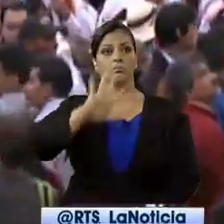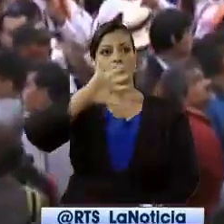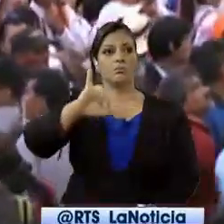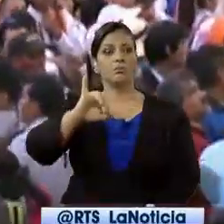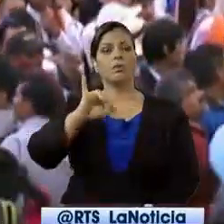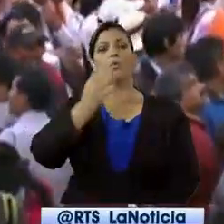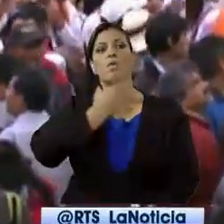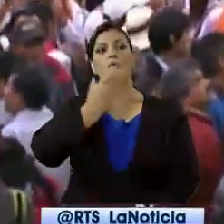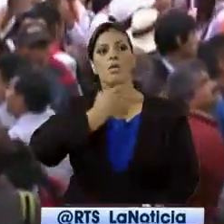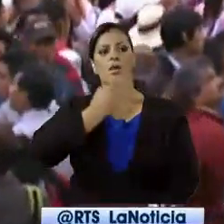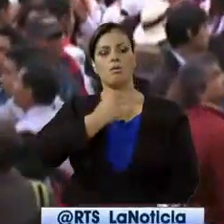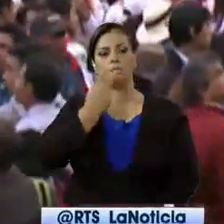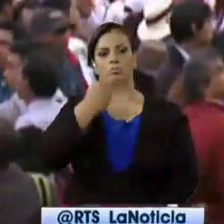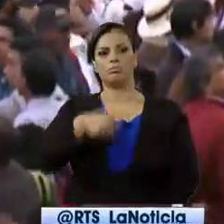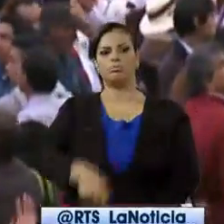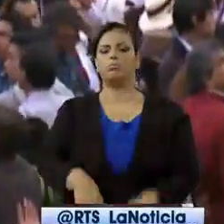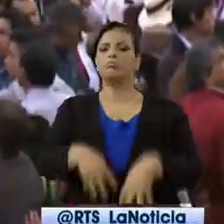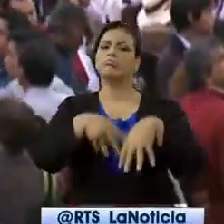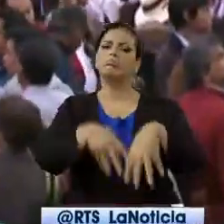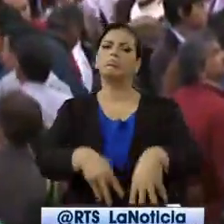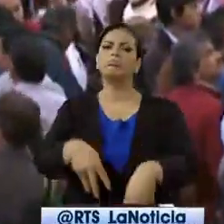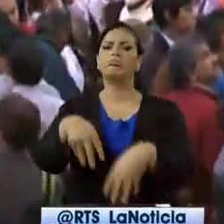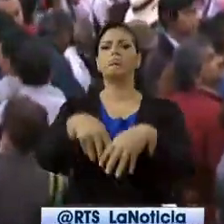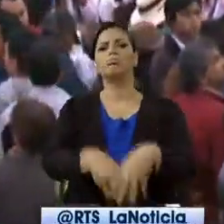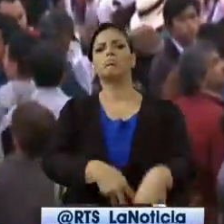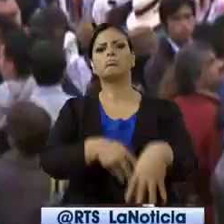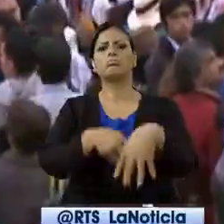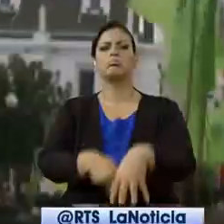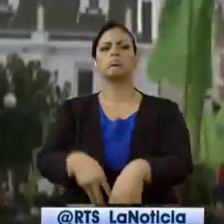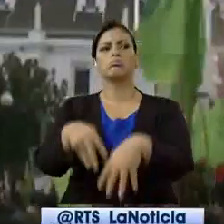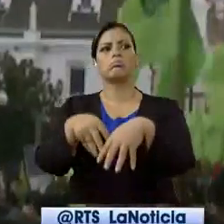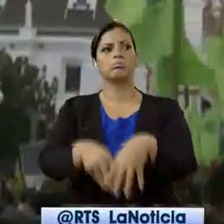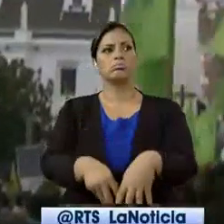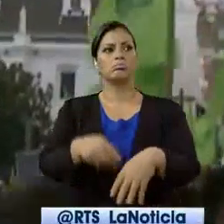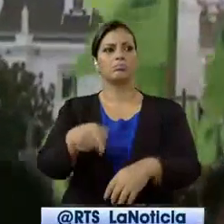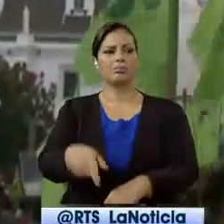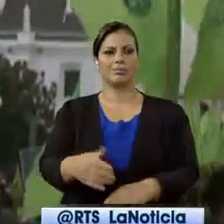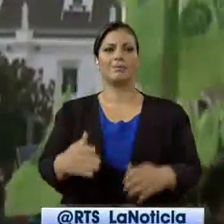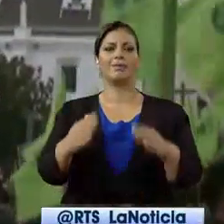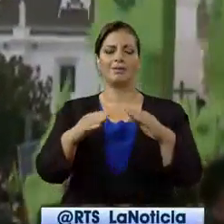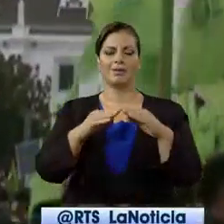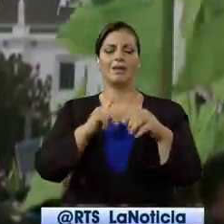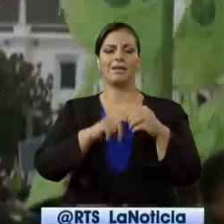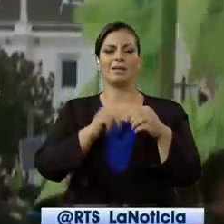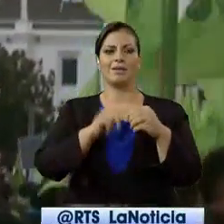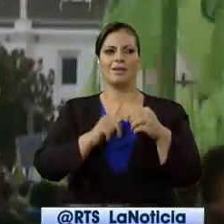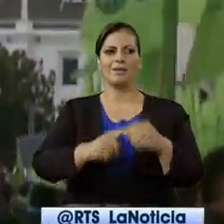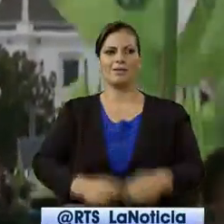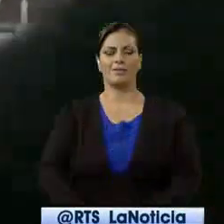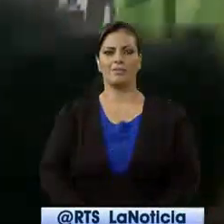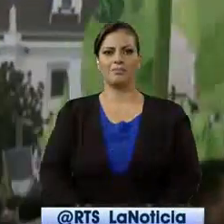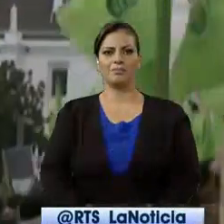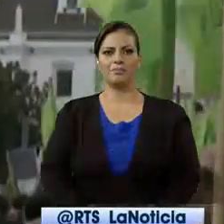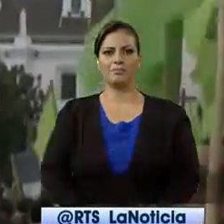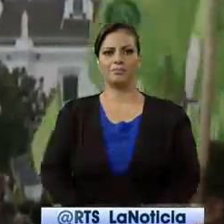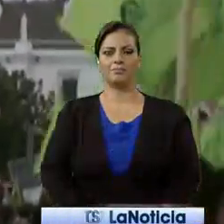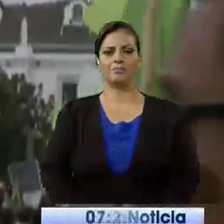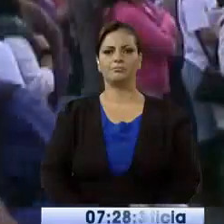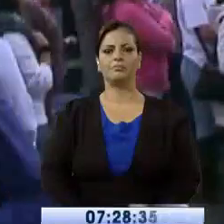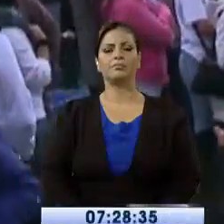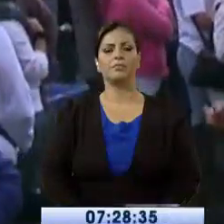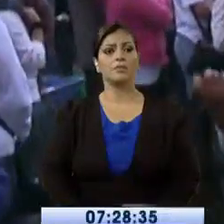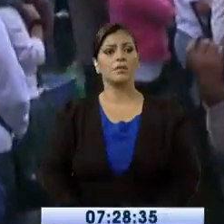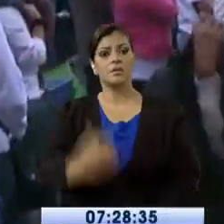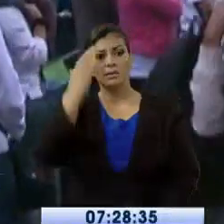simpatizantes al régimen se concentraron en la Plaza de la Independencia, en el centro de Quito. Esto como respuesta a la marcha realizada por